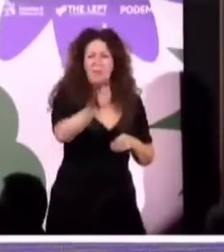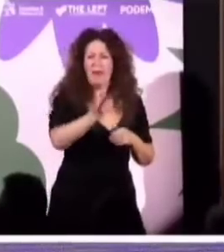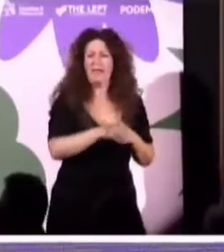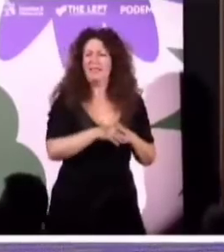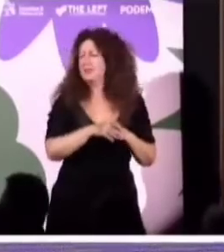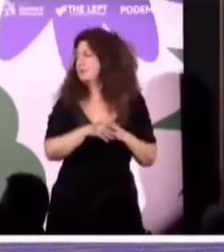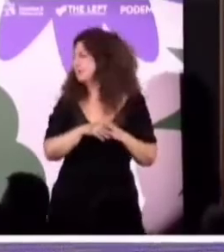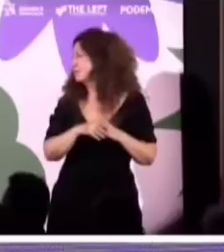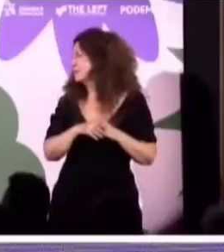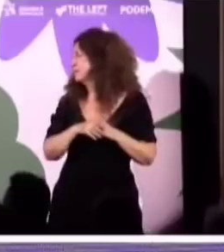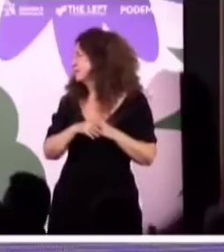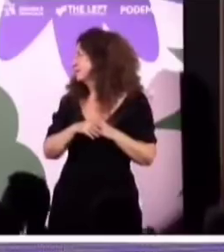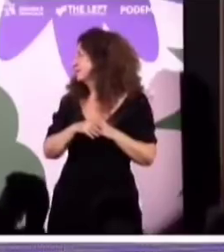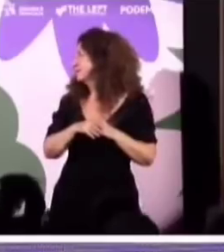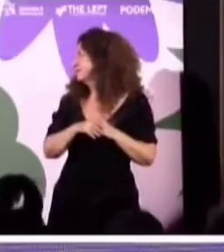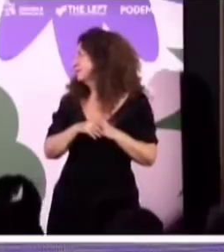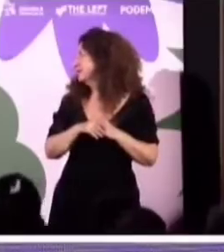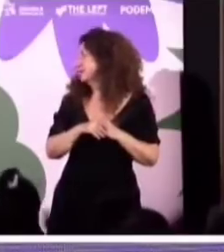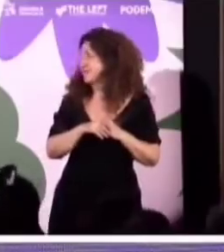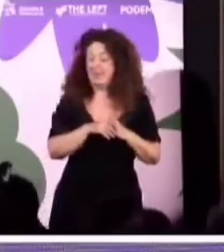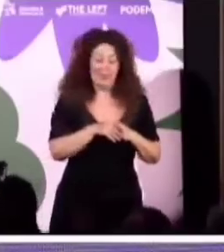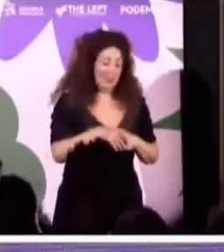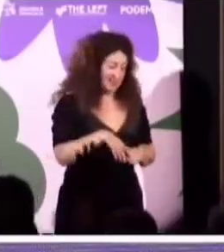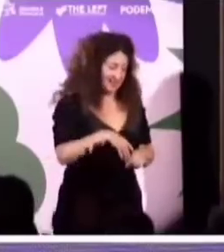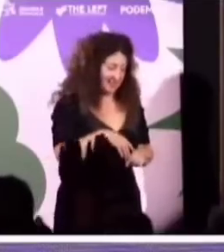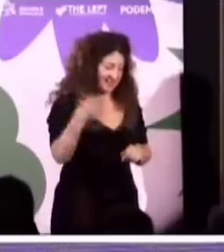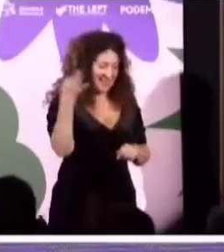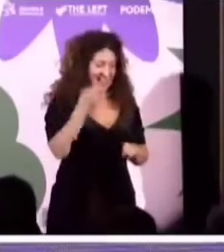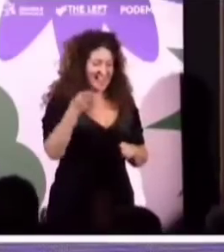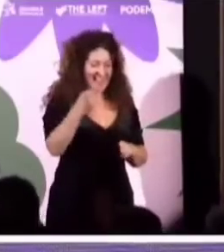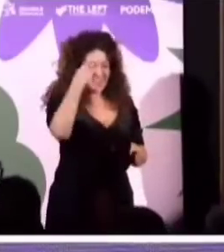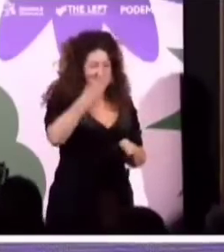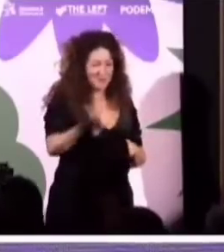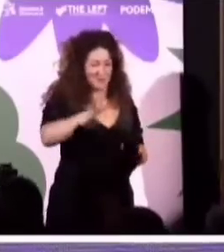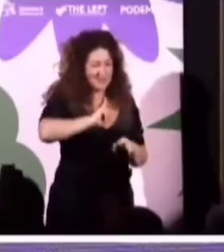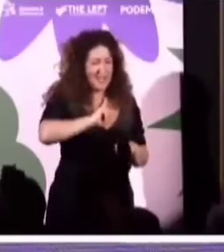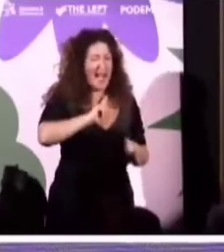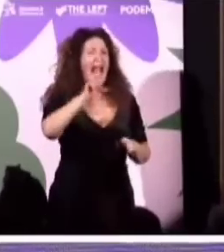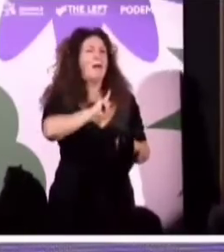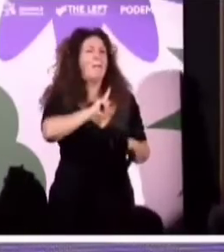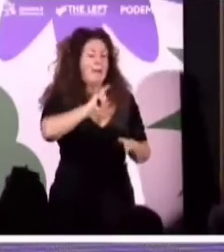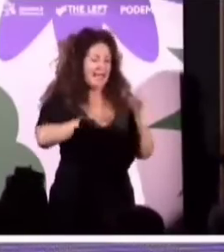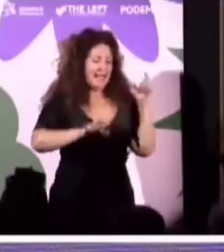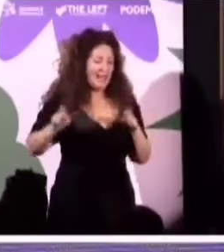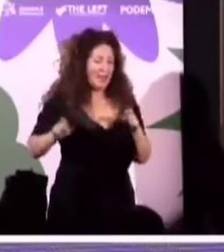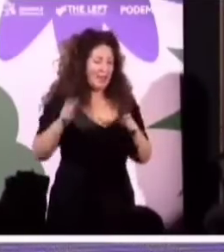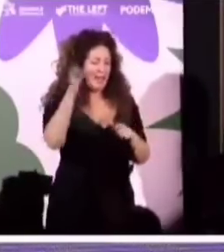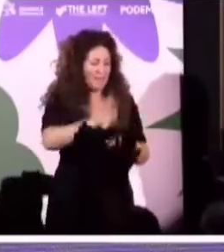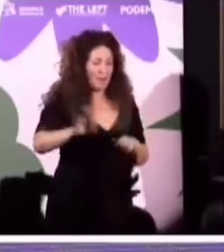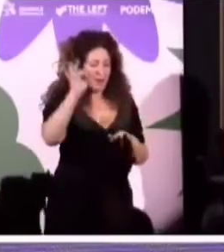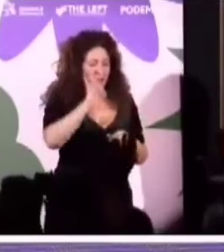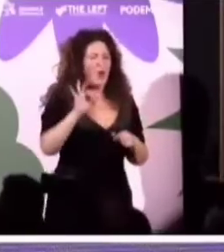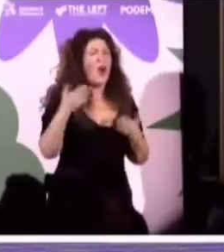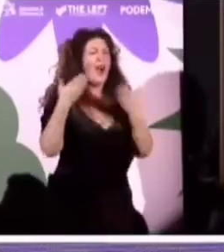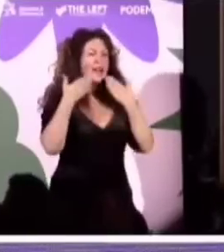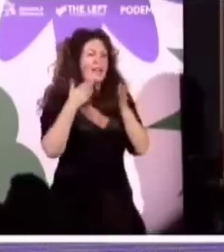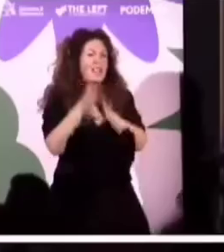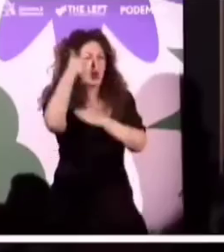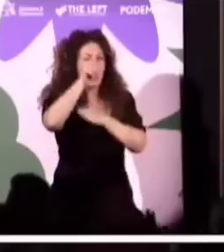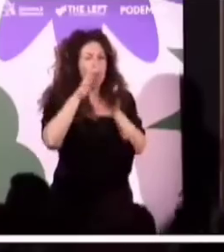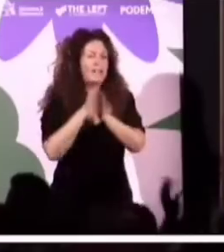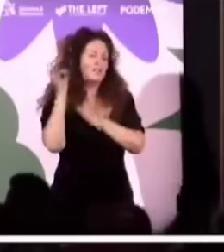o de aquella que se atreva a faltarle el respeto a la militancia de Podemos! Gracias, compañeras y compañeros.